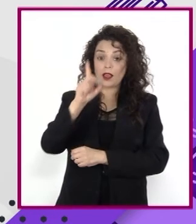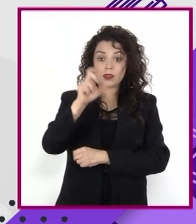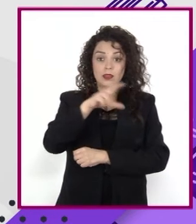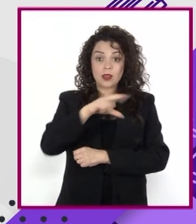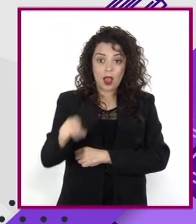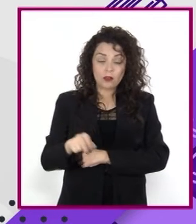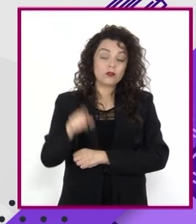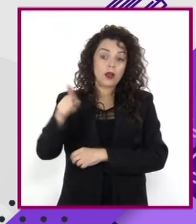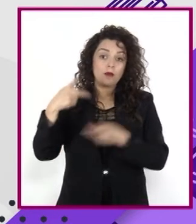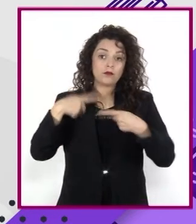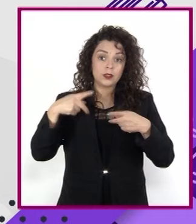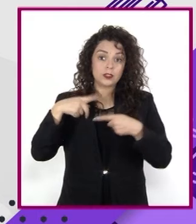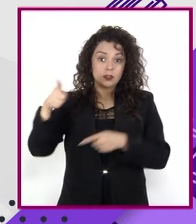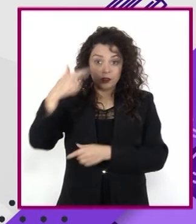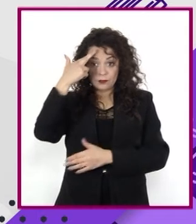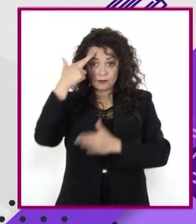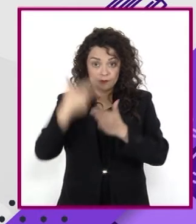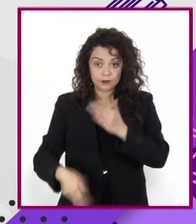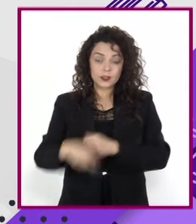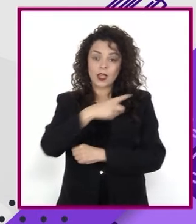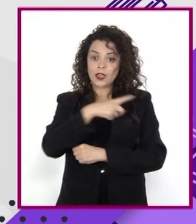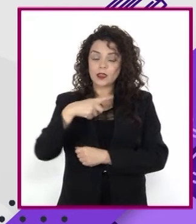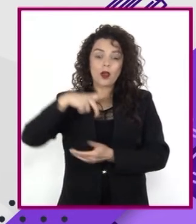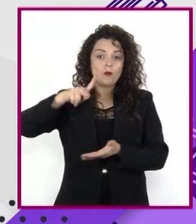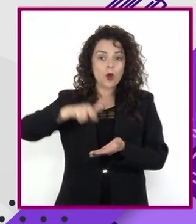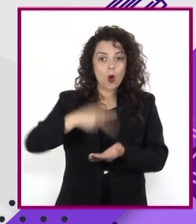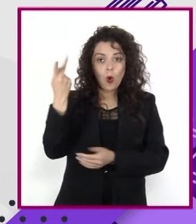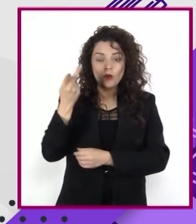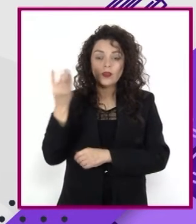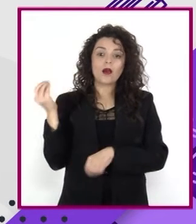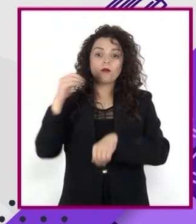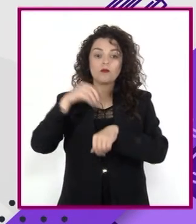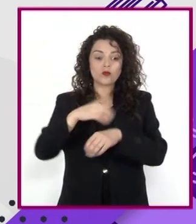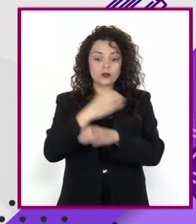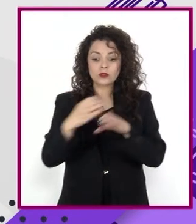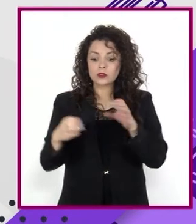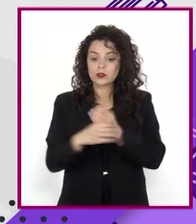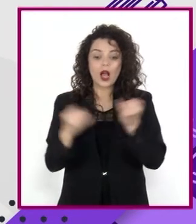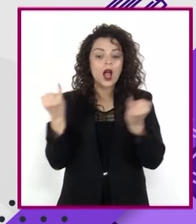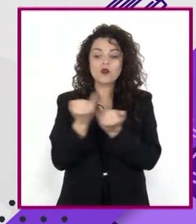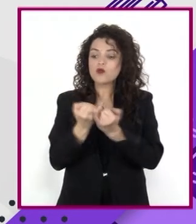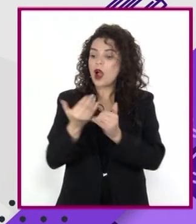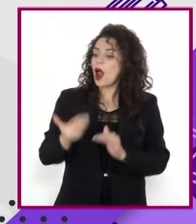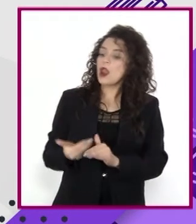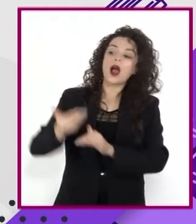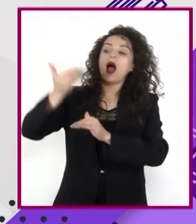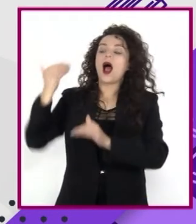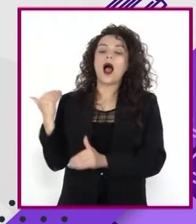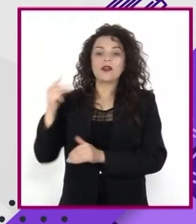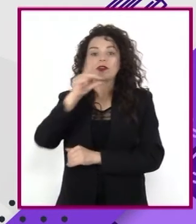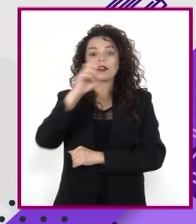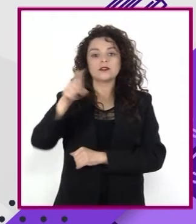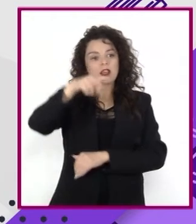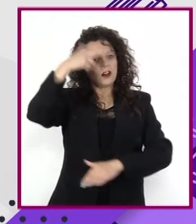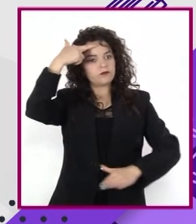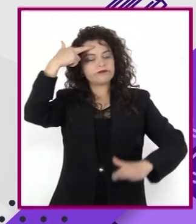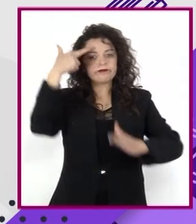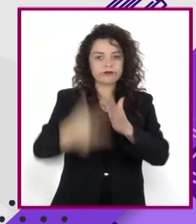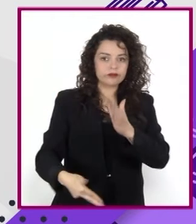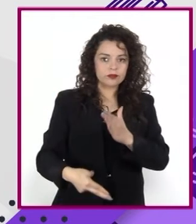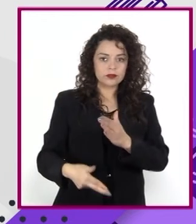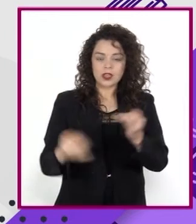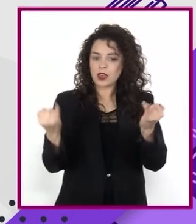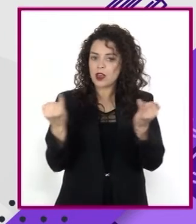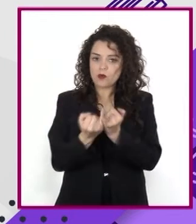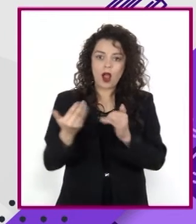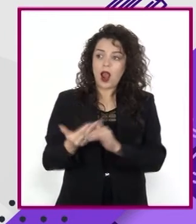la obligación de volver a dejar las cosas en el estado en que estaban antes de que realizara su conducta y las